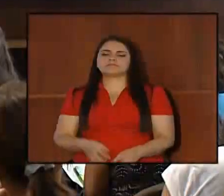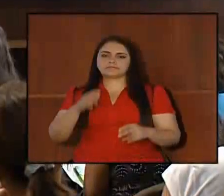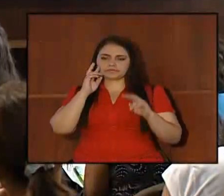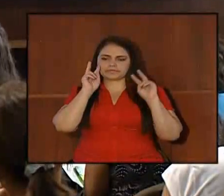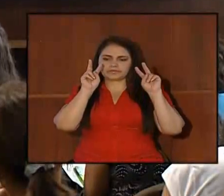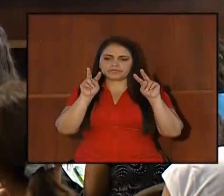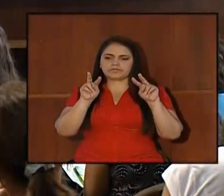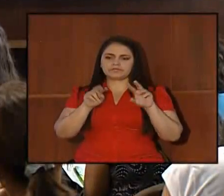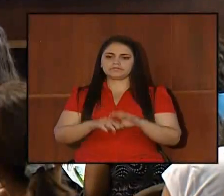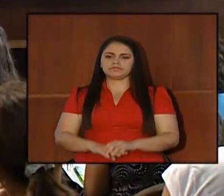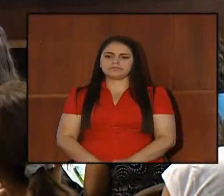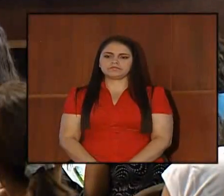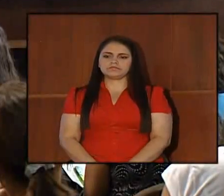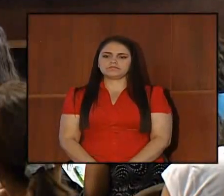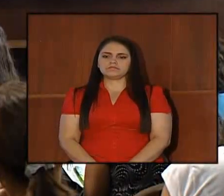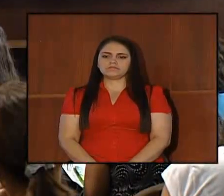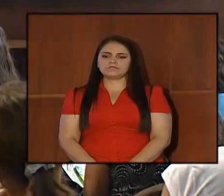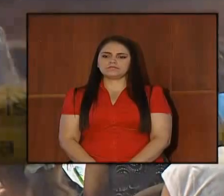diferencia?